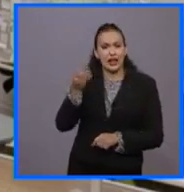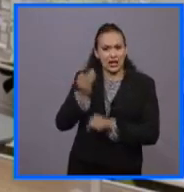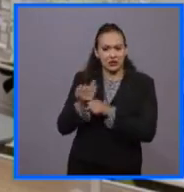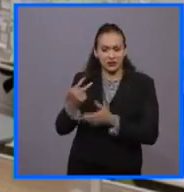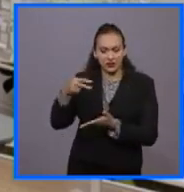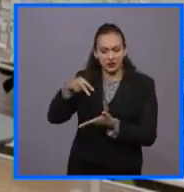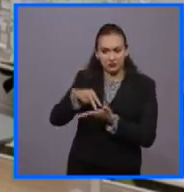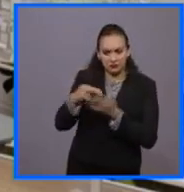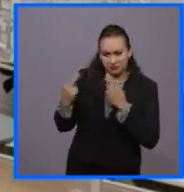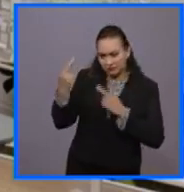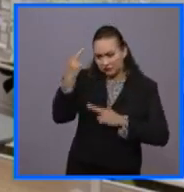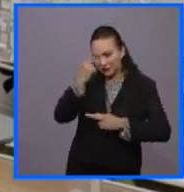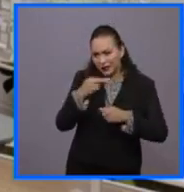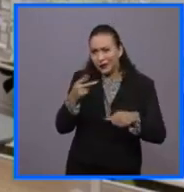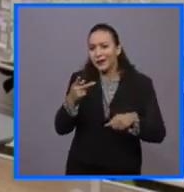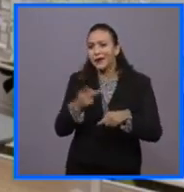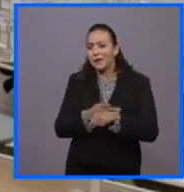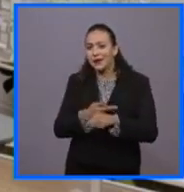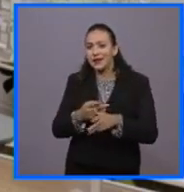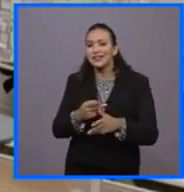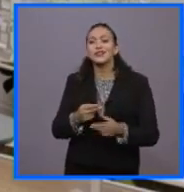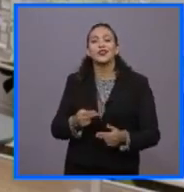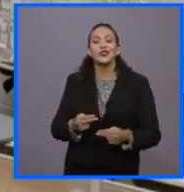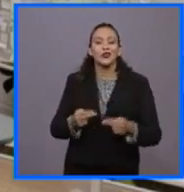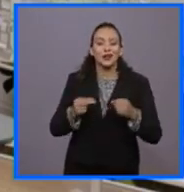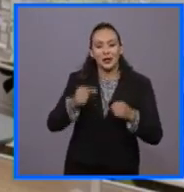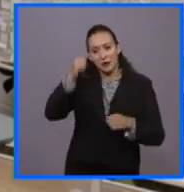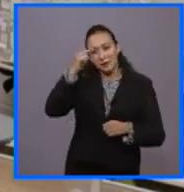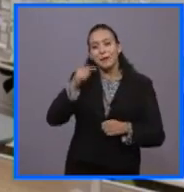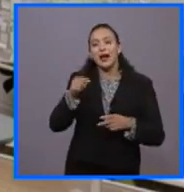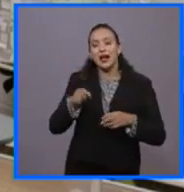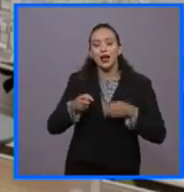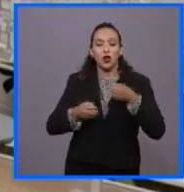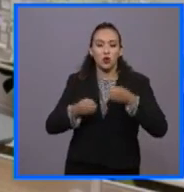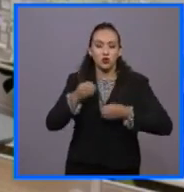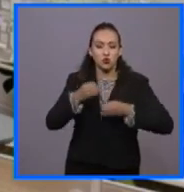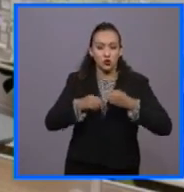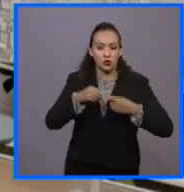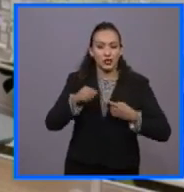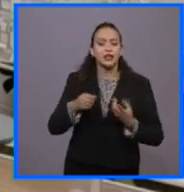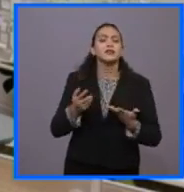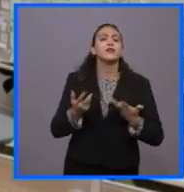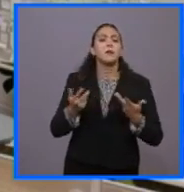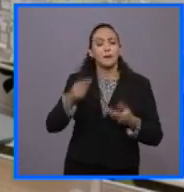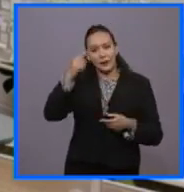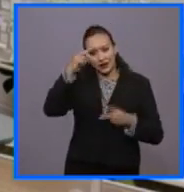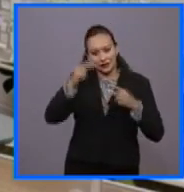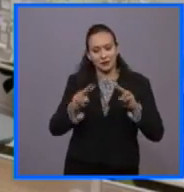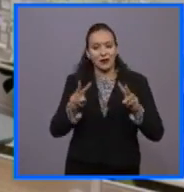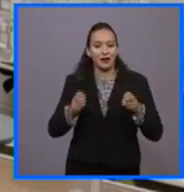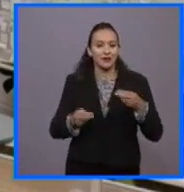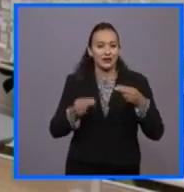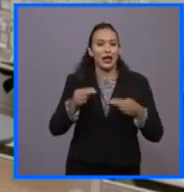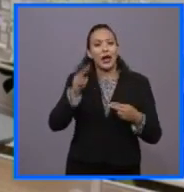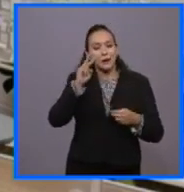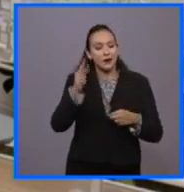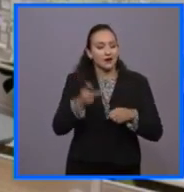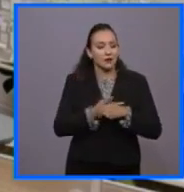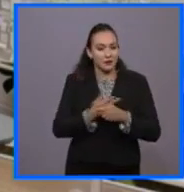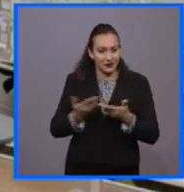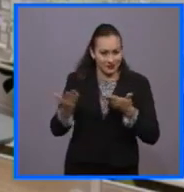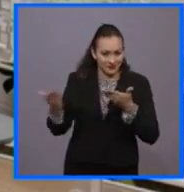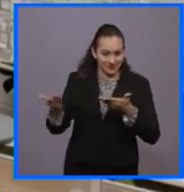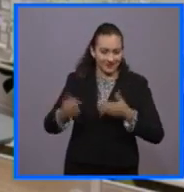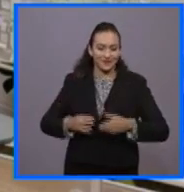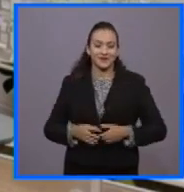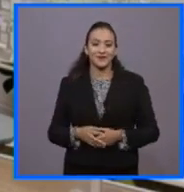cuarta jornada en concursos mercantiles organizada por el Consejo de la Judicatura Federal este martes. Muy buenas tardes, Juan Carlos.